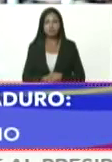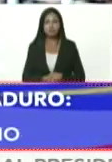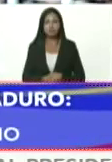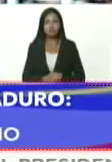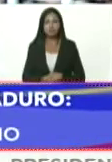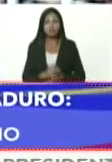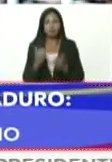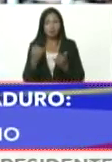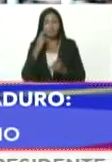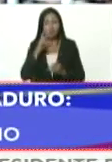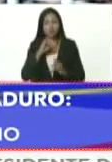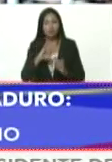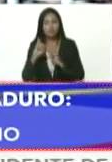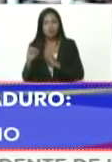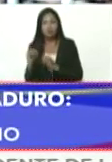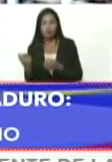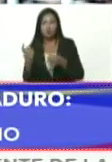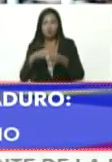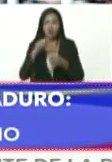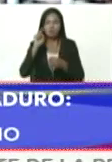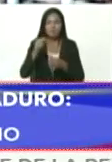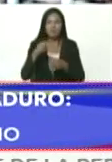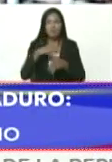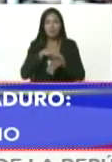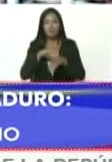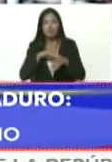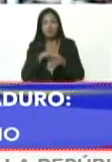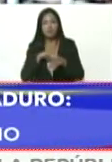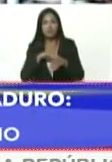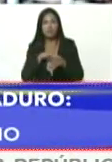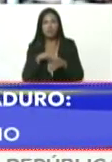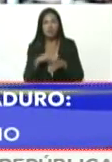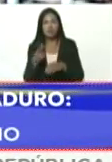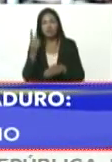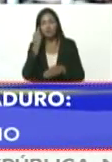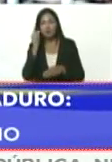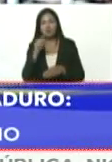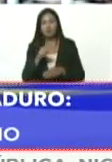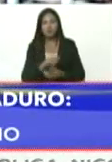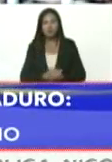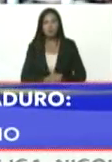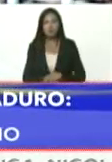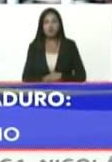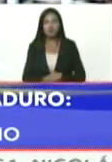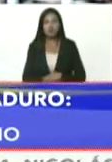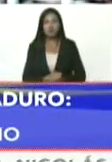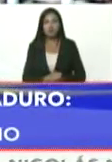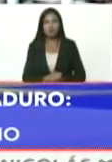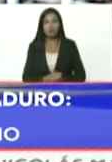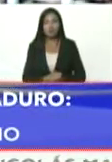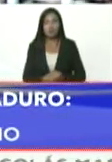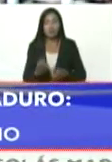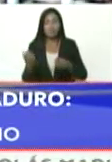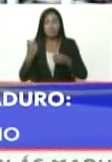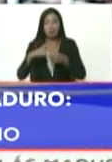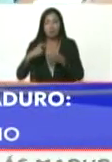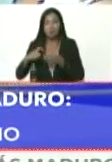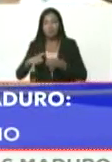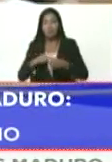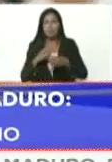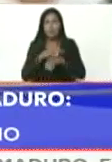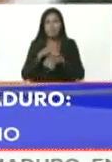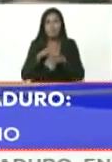Ahora, fíjense ustedes, también se incorpora la ministra de la Mujer, Asia Villegas, la ministra de Agricultura Urbana,